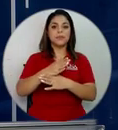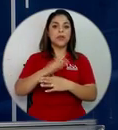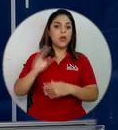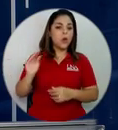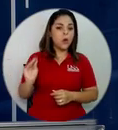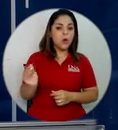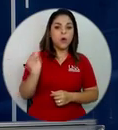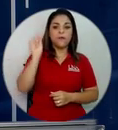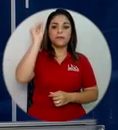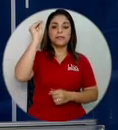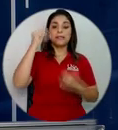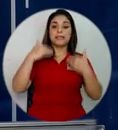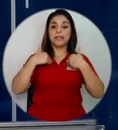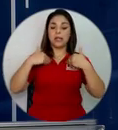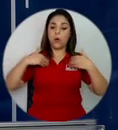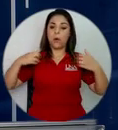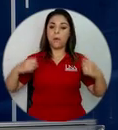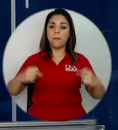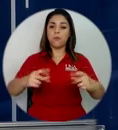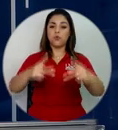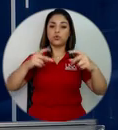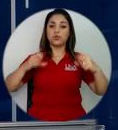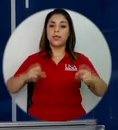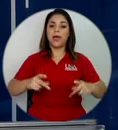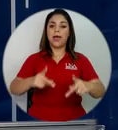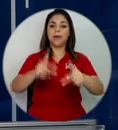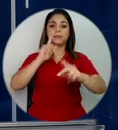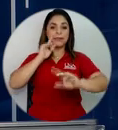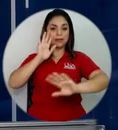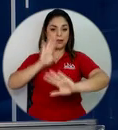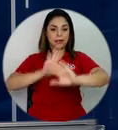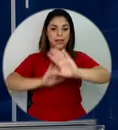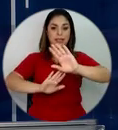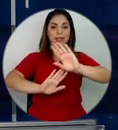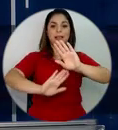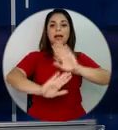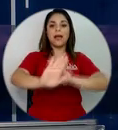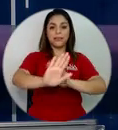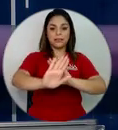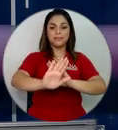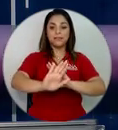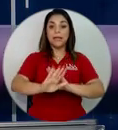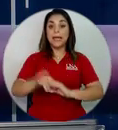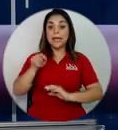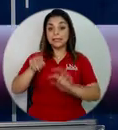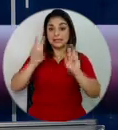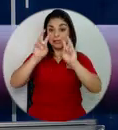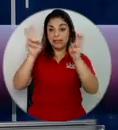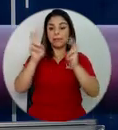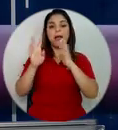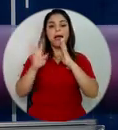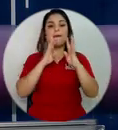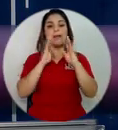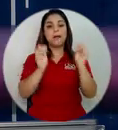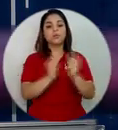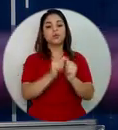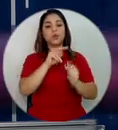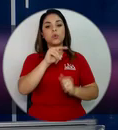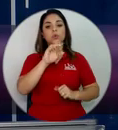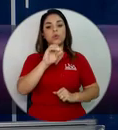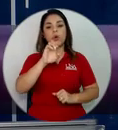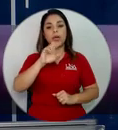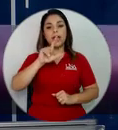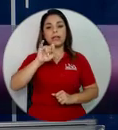y los jóvenes pues tienen todas las oportunidades para salir adelante en sus carreras universitarias. Correcto. Y sobre este tema